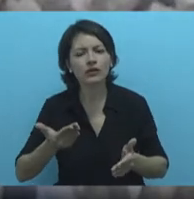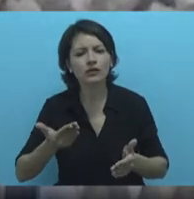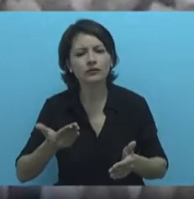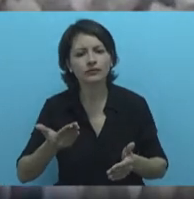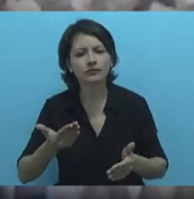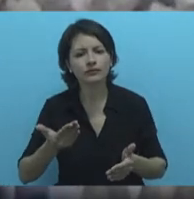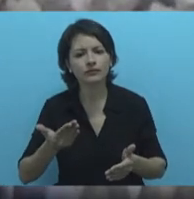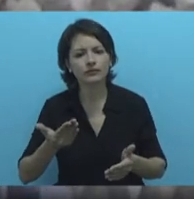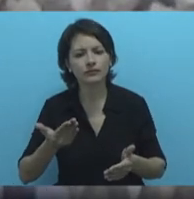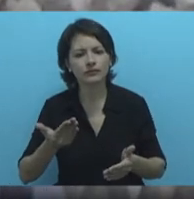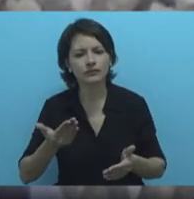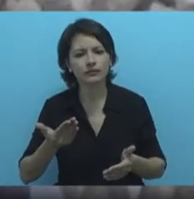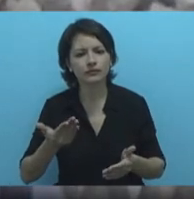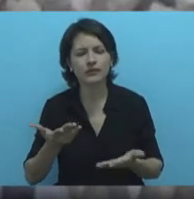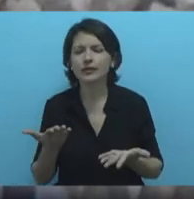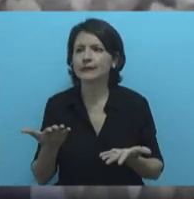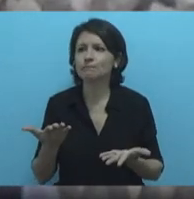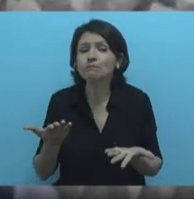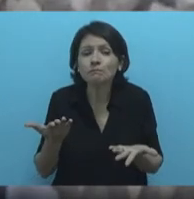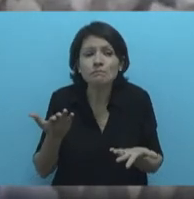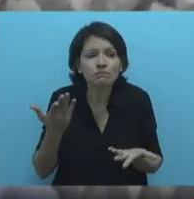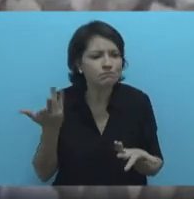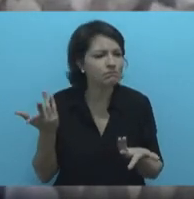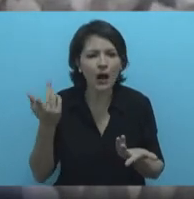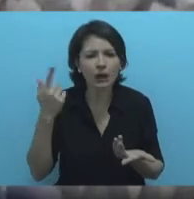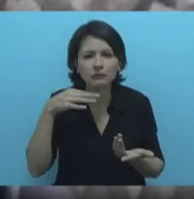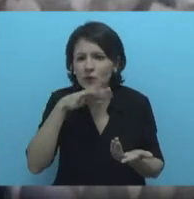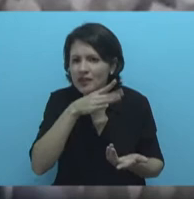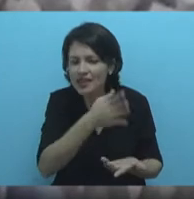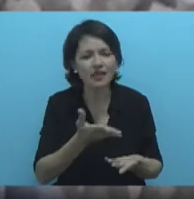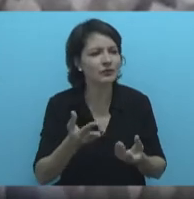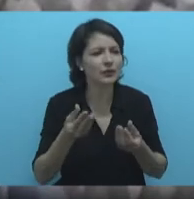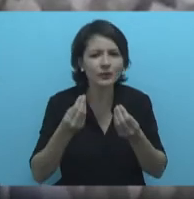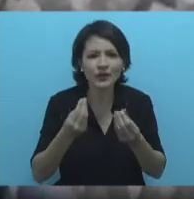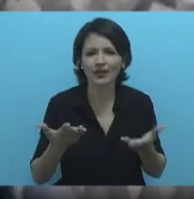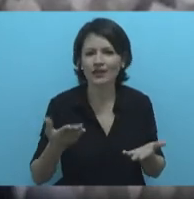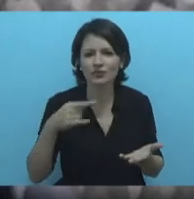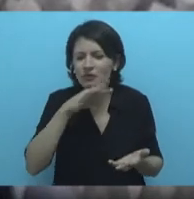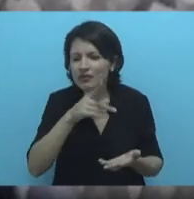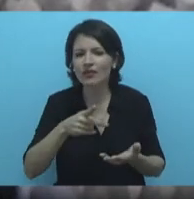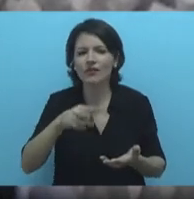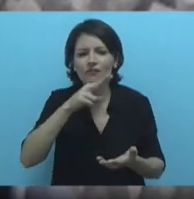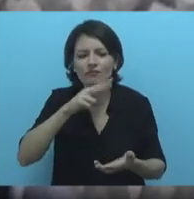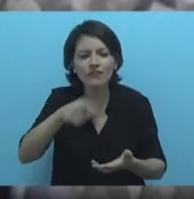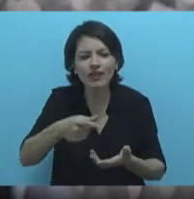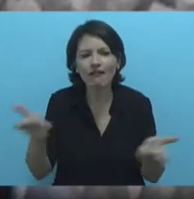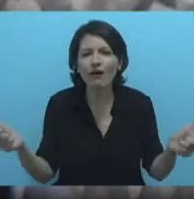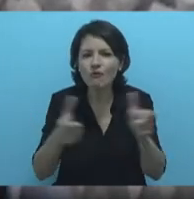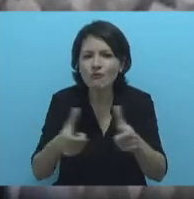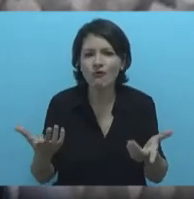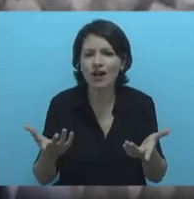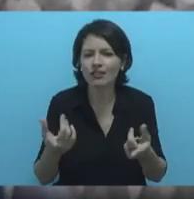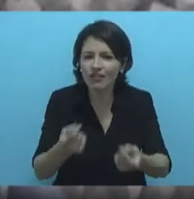y racional fuera de toda lógica de todos sentidos común el día viernes no se llegará a un acuerdo